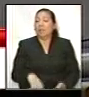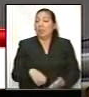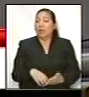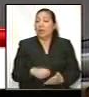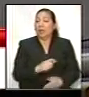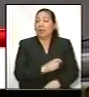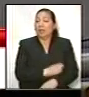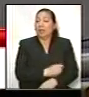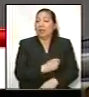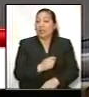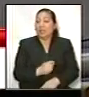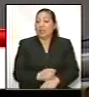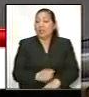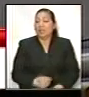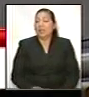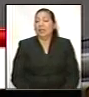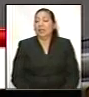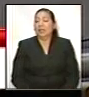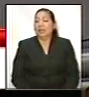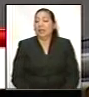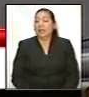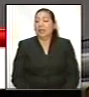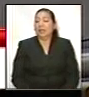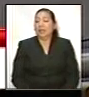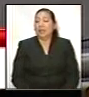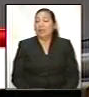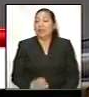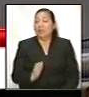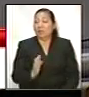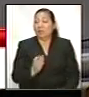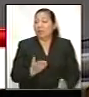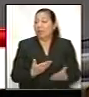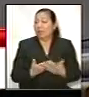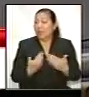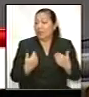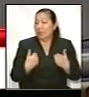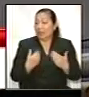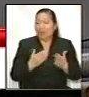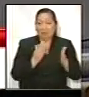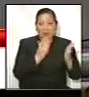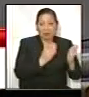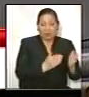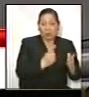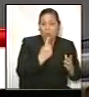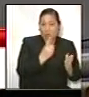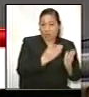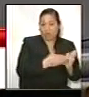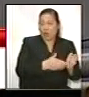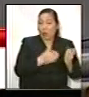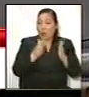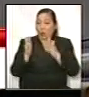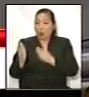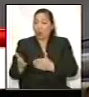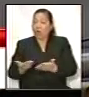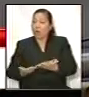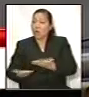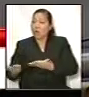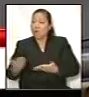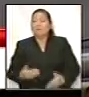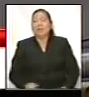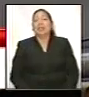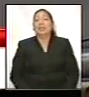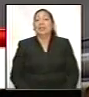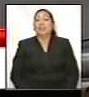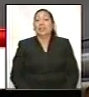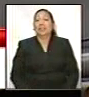de Tacna. La zona Tacna tiene dos brazos, uno que es la zona franca y otro que es la zona comercial.